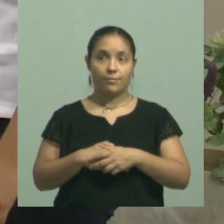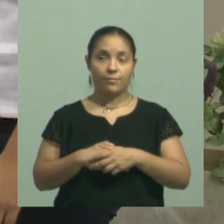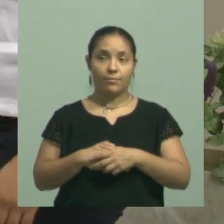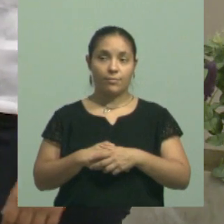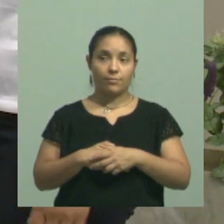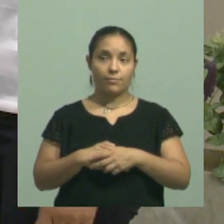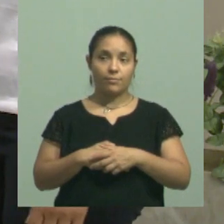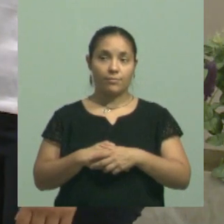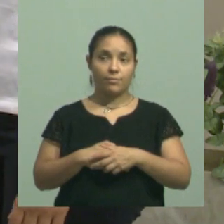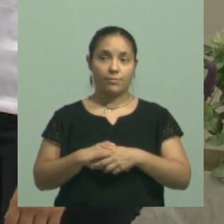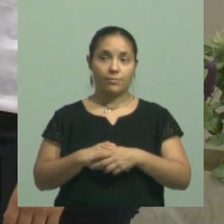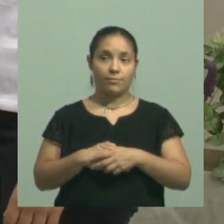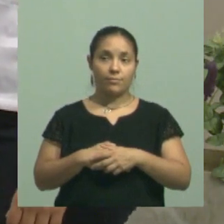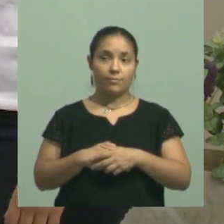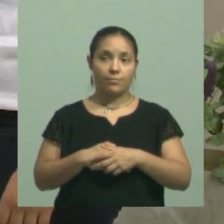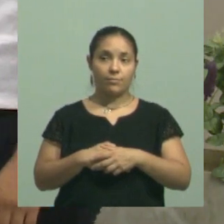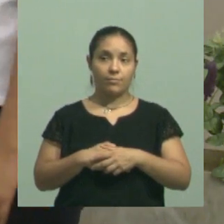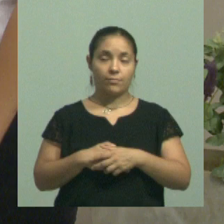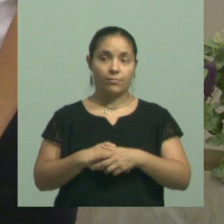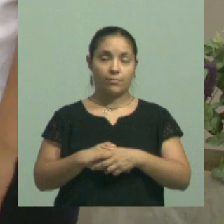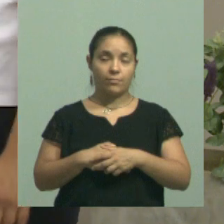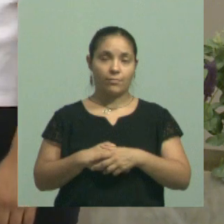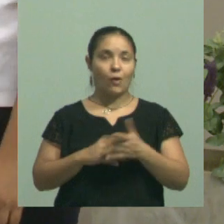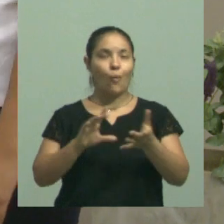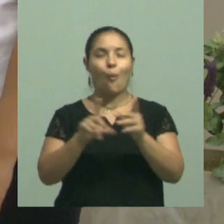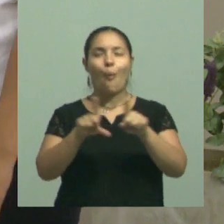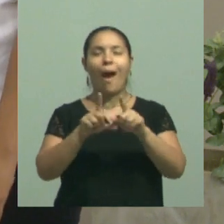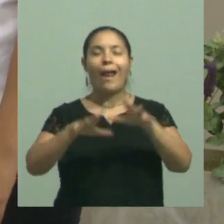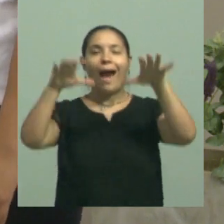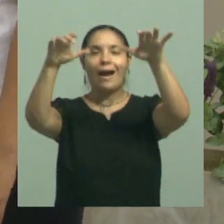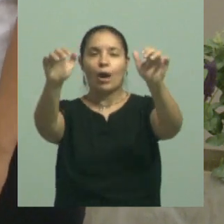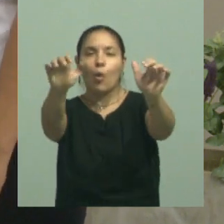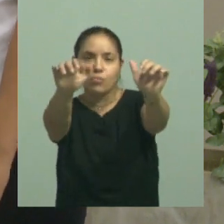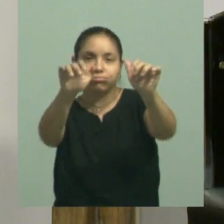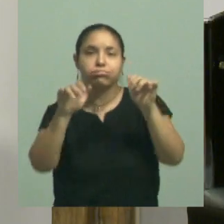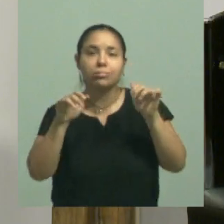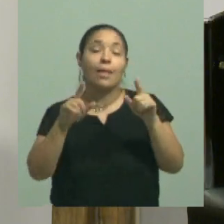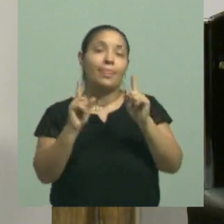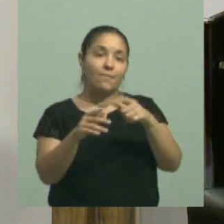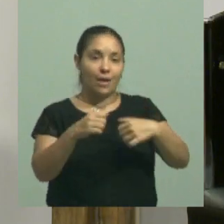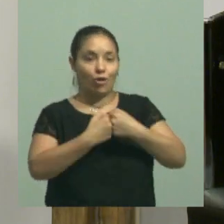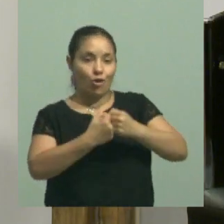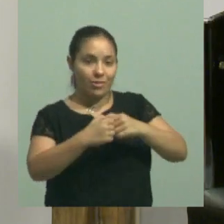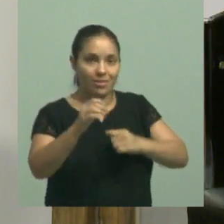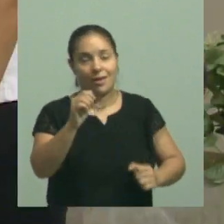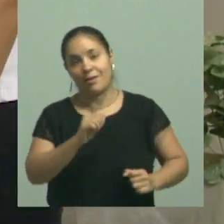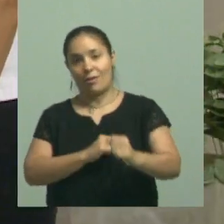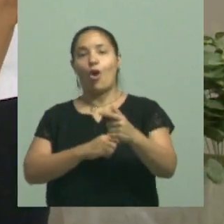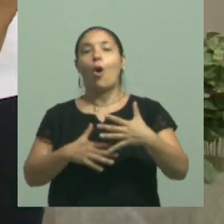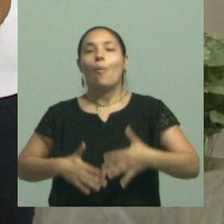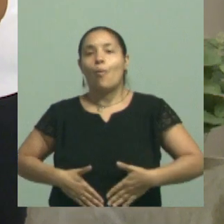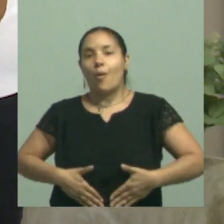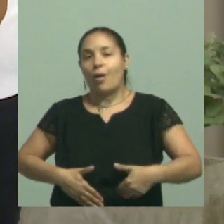Este movimiento. Claro. Mientras que lo traigo, le pego. Y se entiende que le va a doler. Se entiende que le va a doler porque le estamos pegando la boca, claro, al estómago. Tal